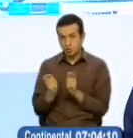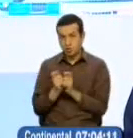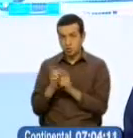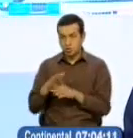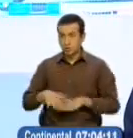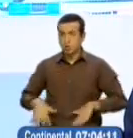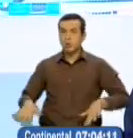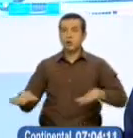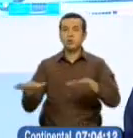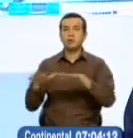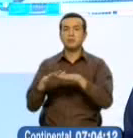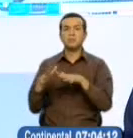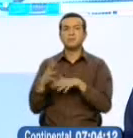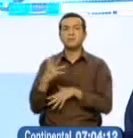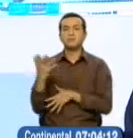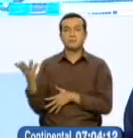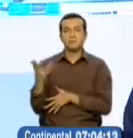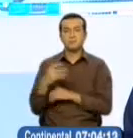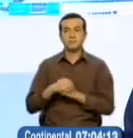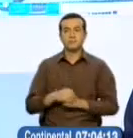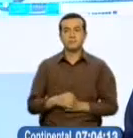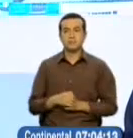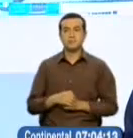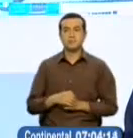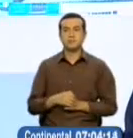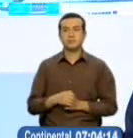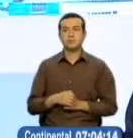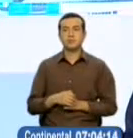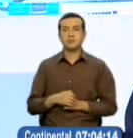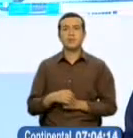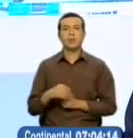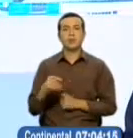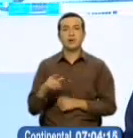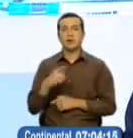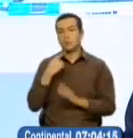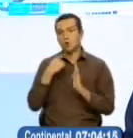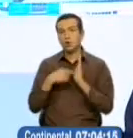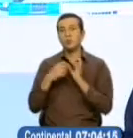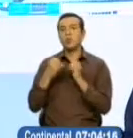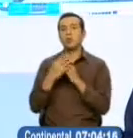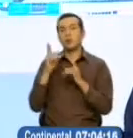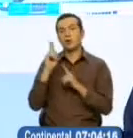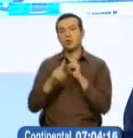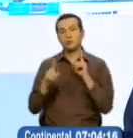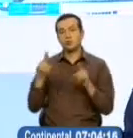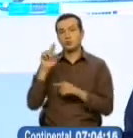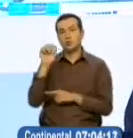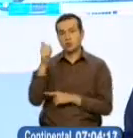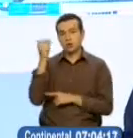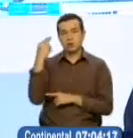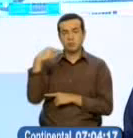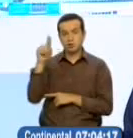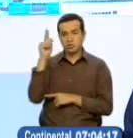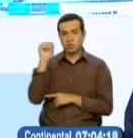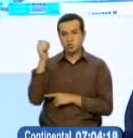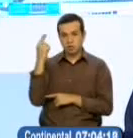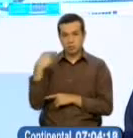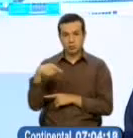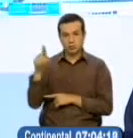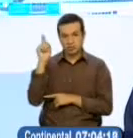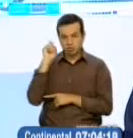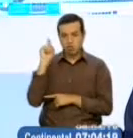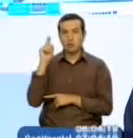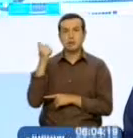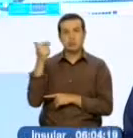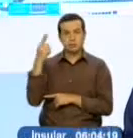de los cuales hay campos con alrededor de 10 millones de barriles de